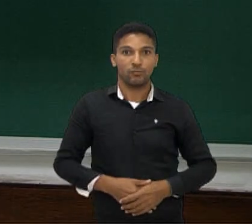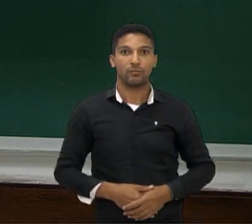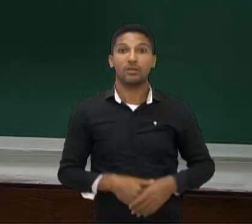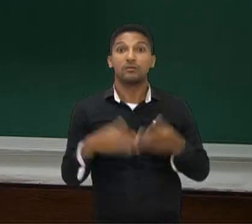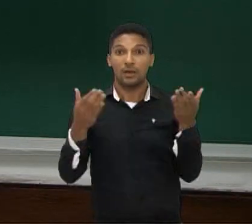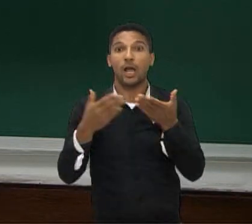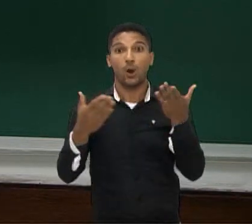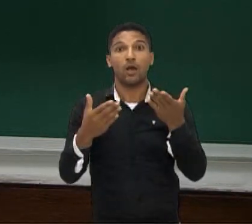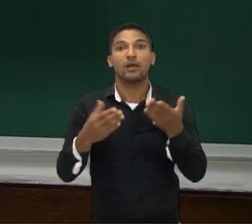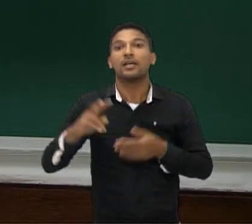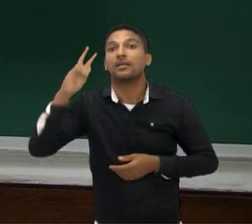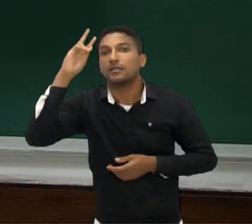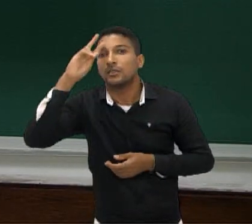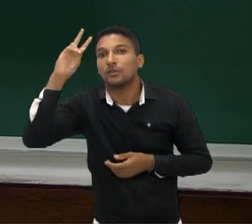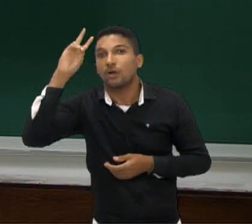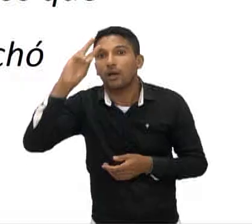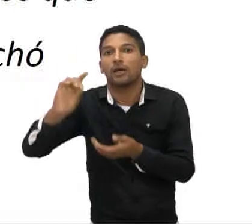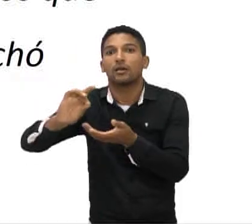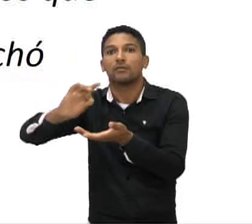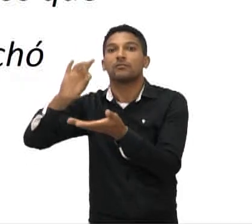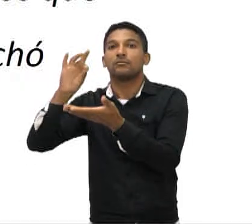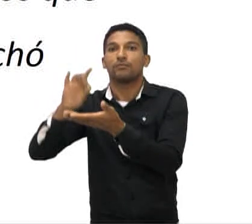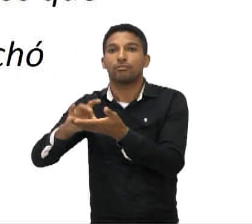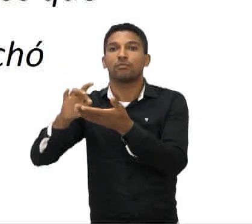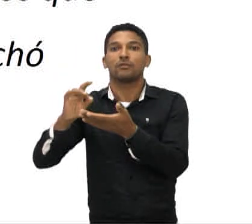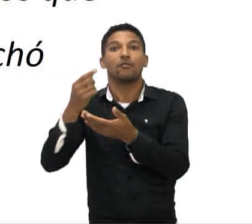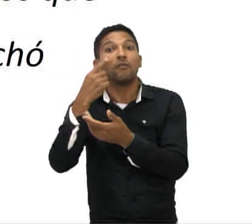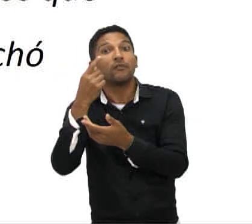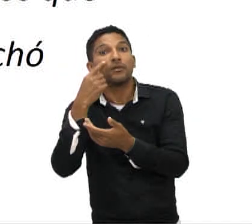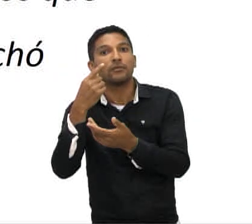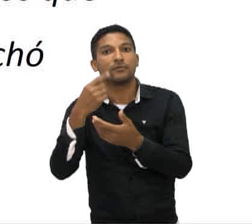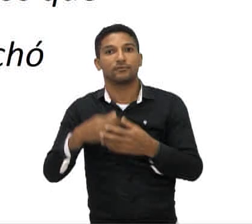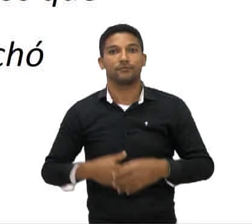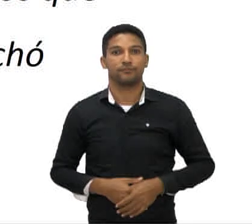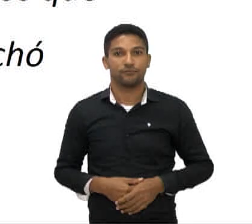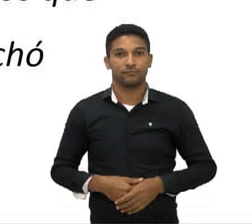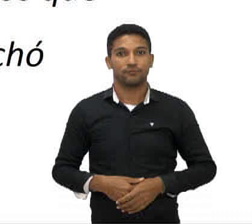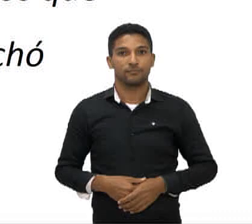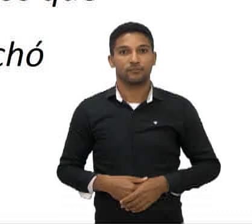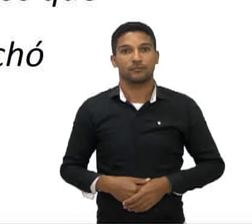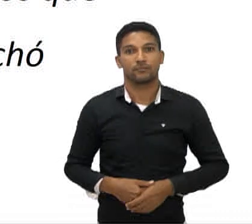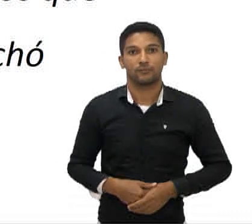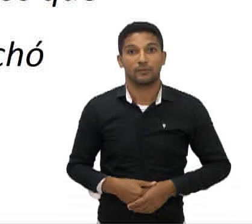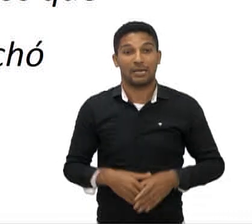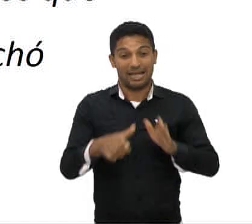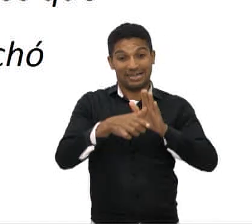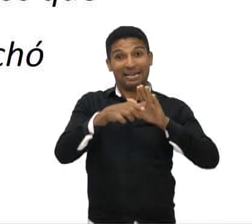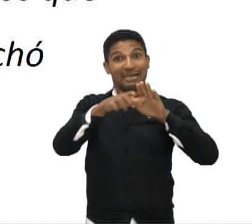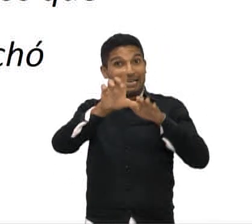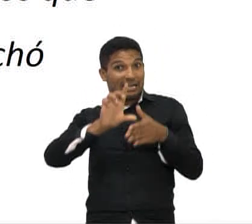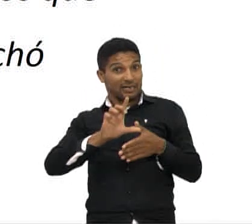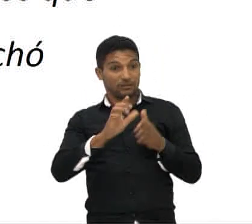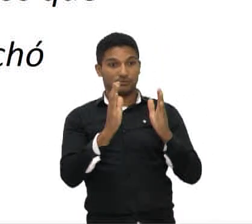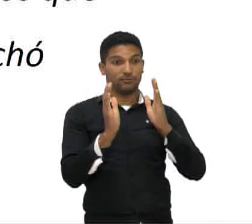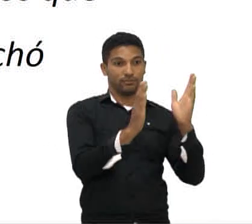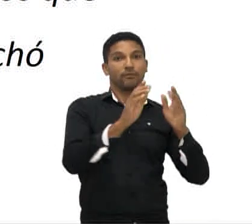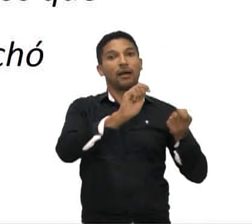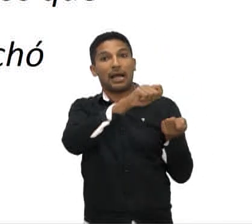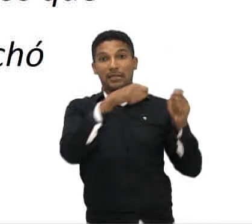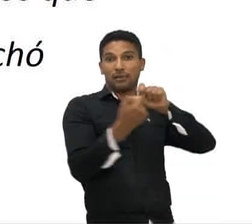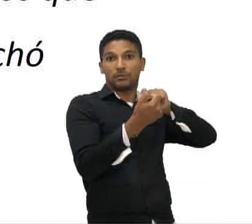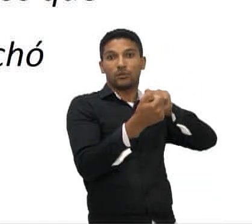original. La verdadera historia de La Llorona. La historia original de